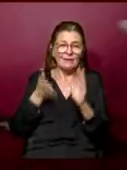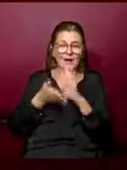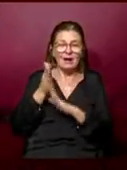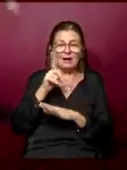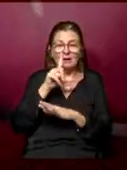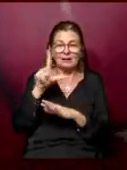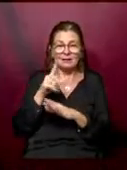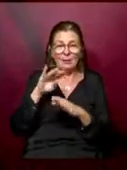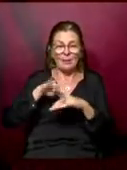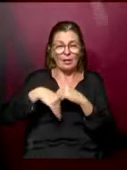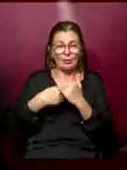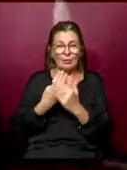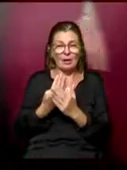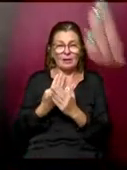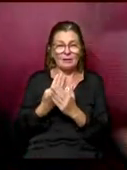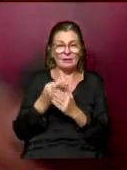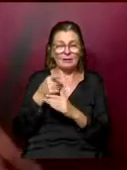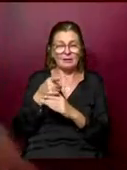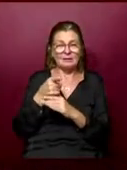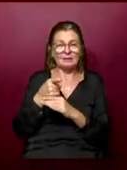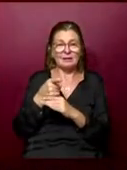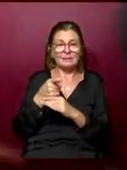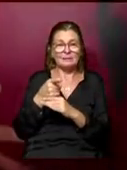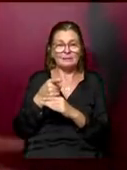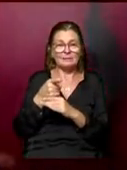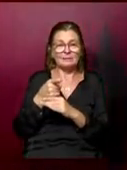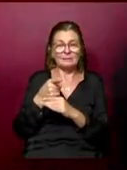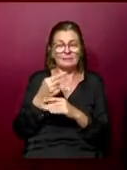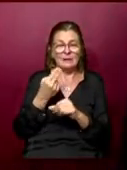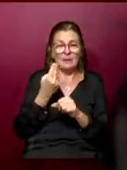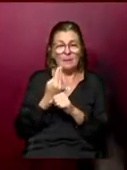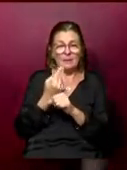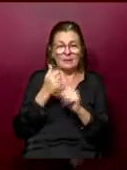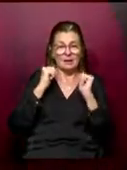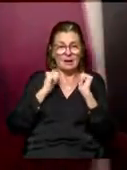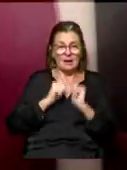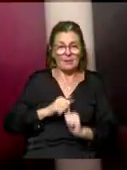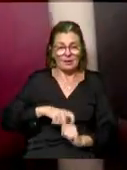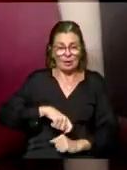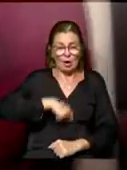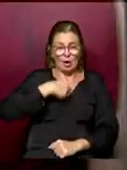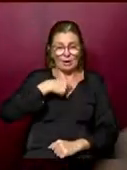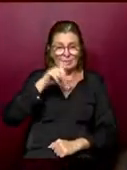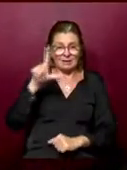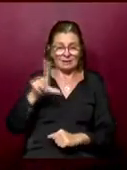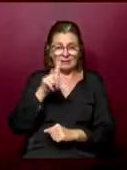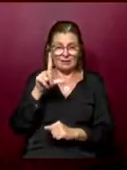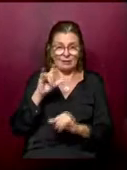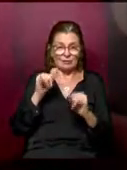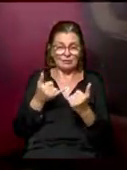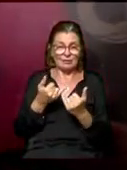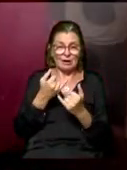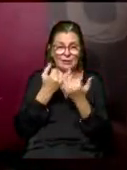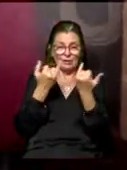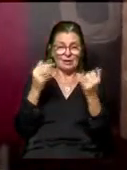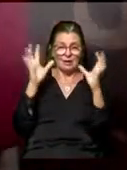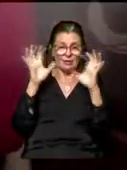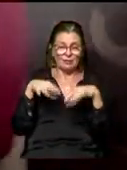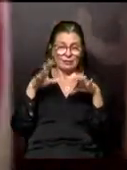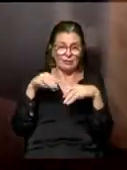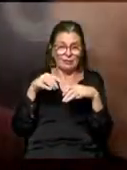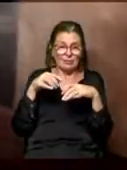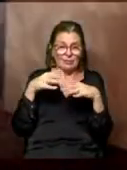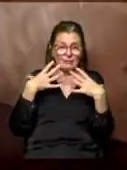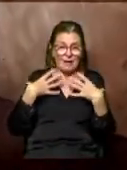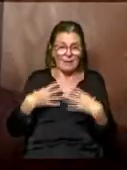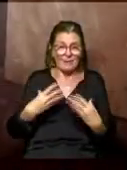de madrugada y ella tuve que pedir camperón en el liceo, porque ella ya los días de lluvia se va